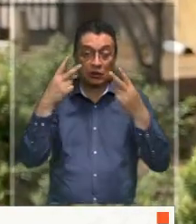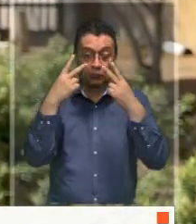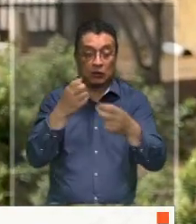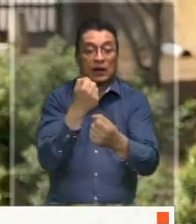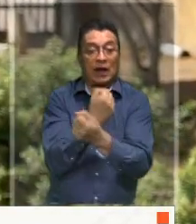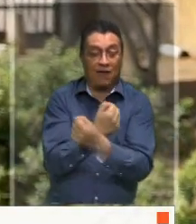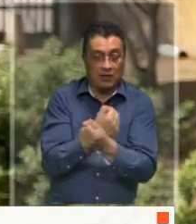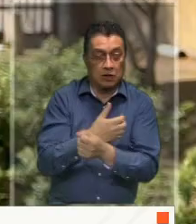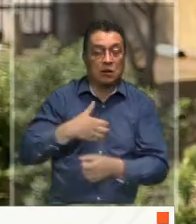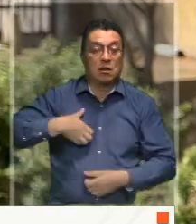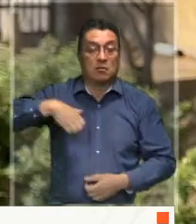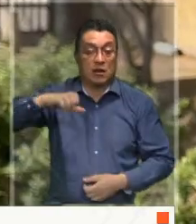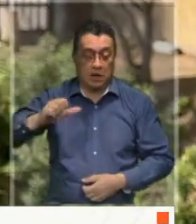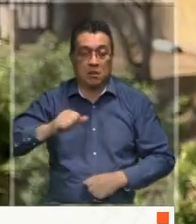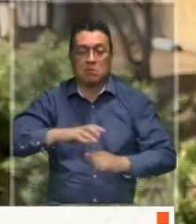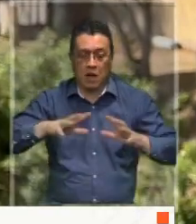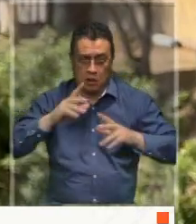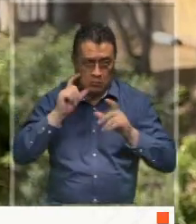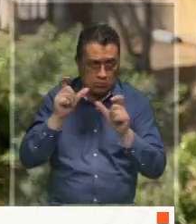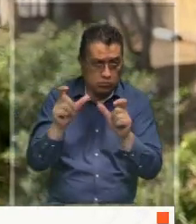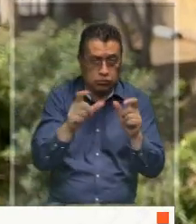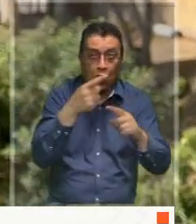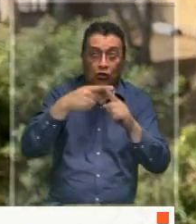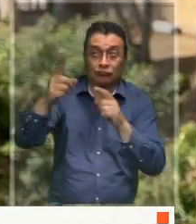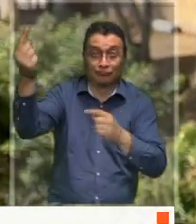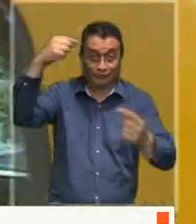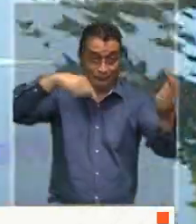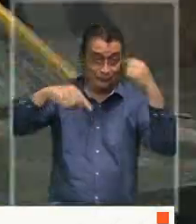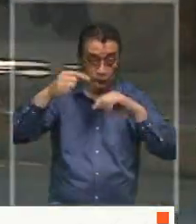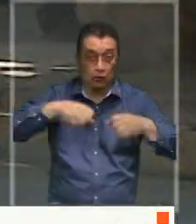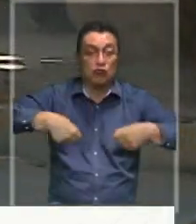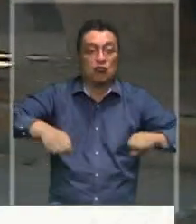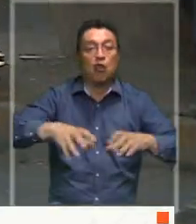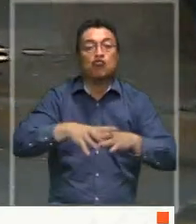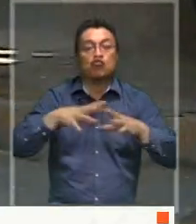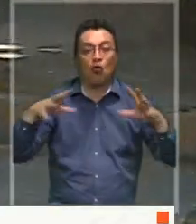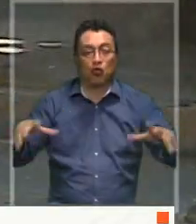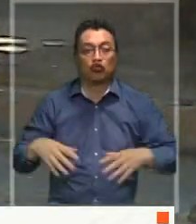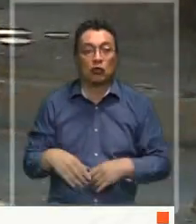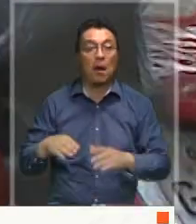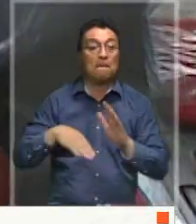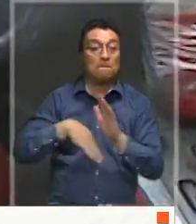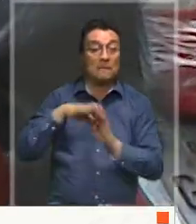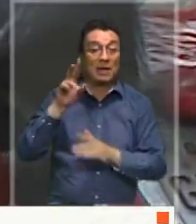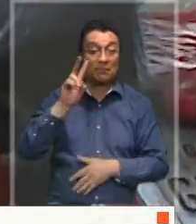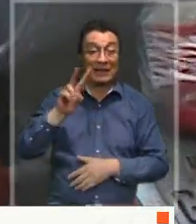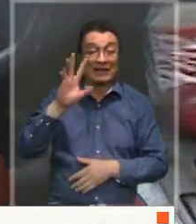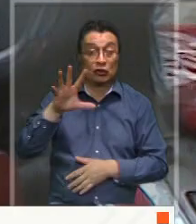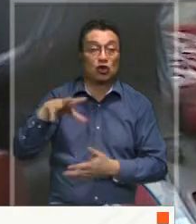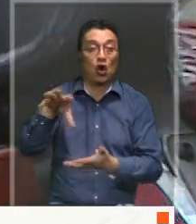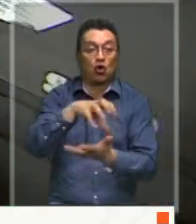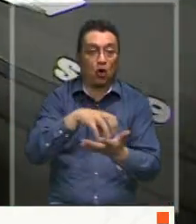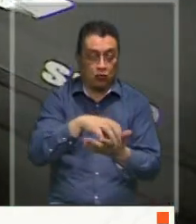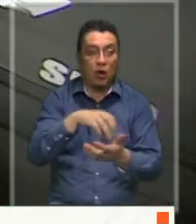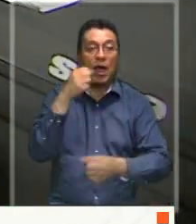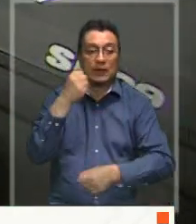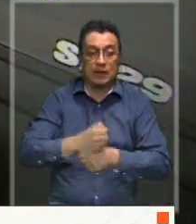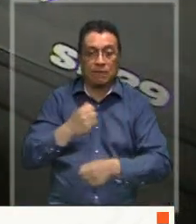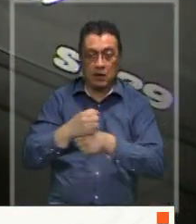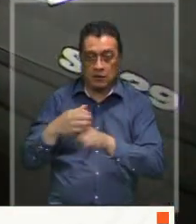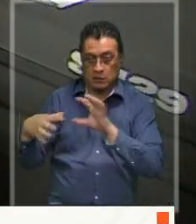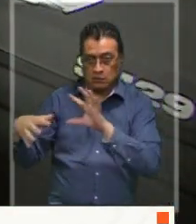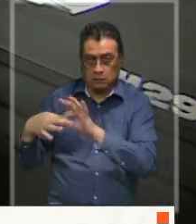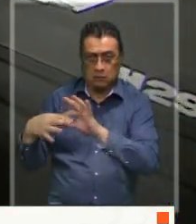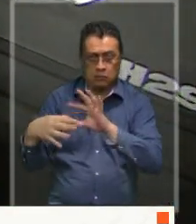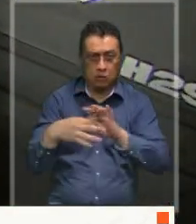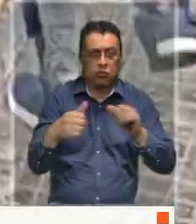PDI también, para ir reforzando el control migratorio de las personas que están circulando en estas motos. Son más de 25 comunas las que están trabajando coordinadas